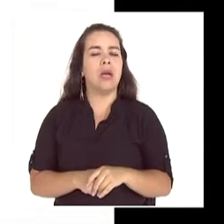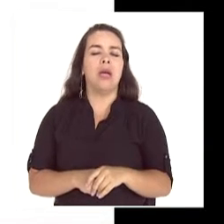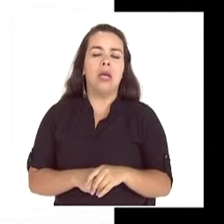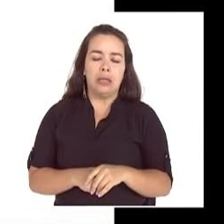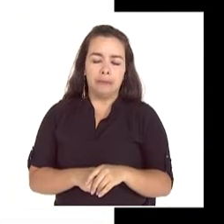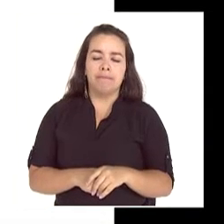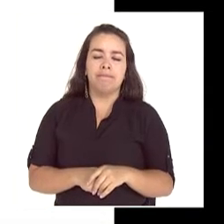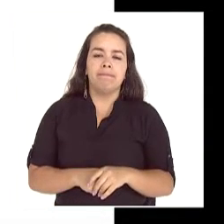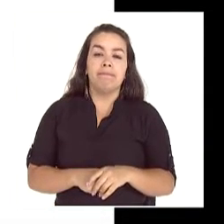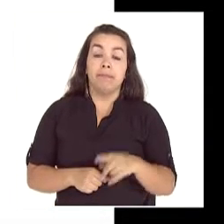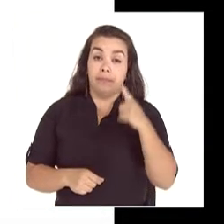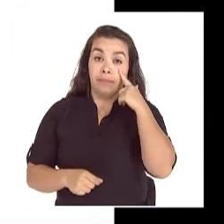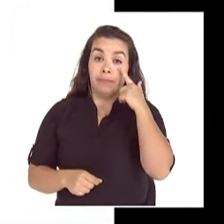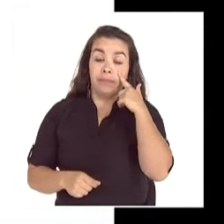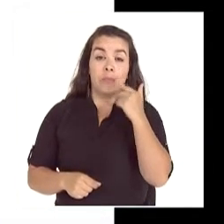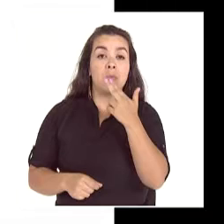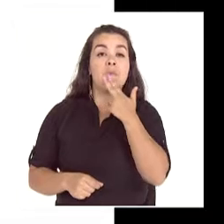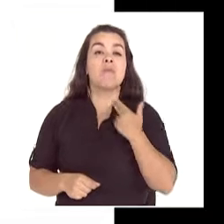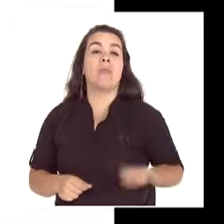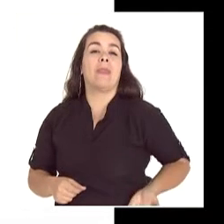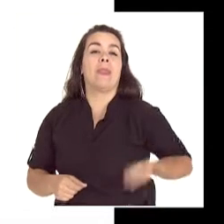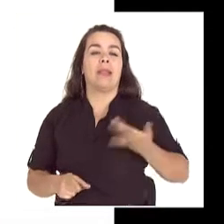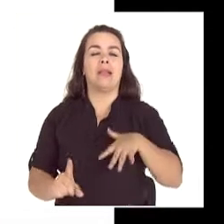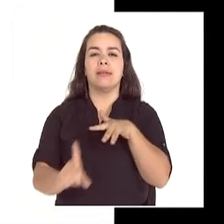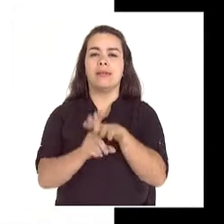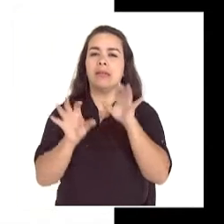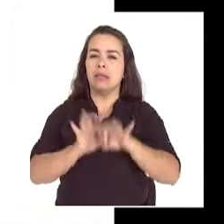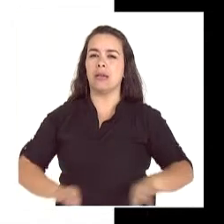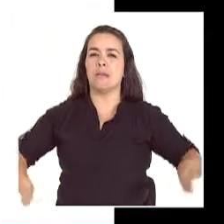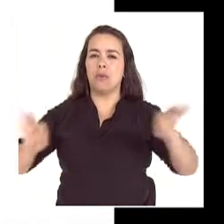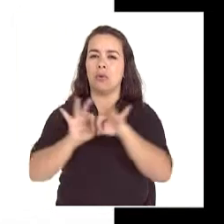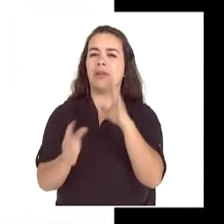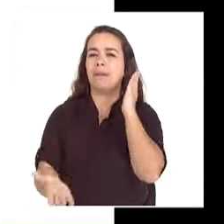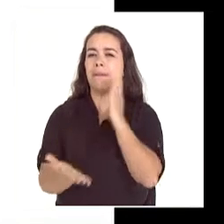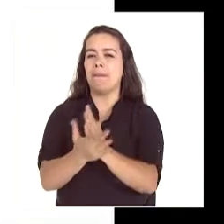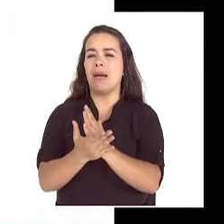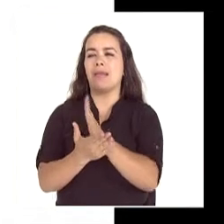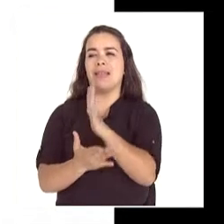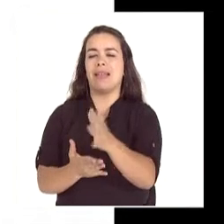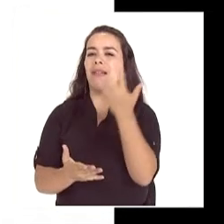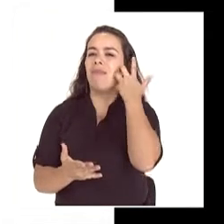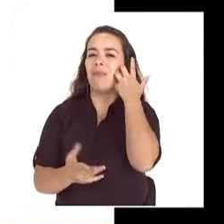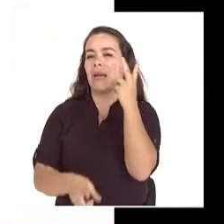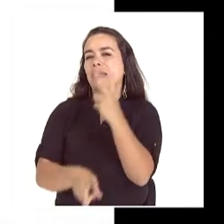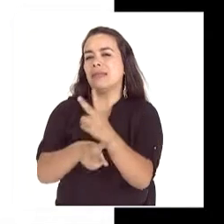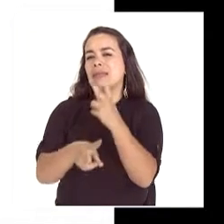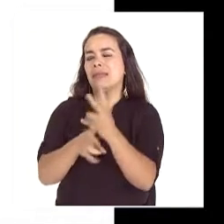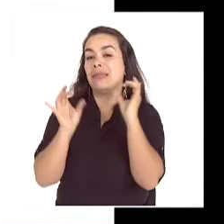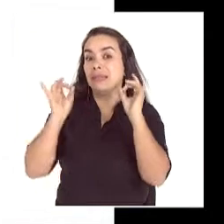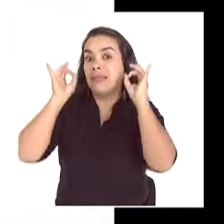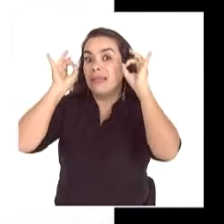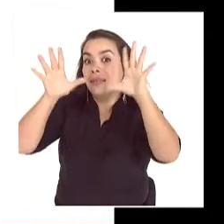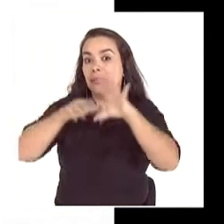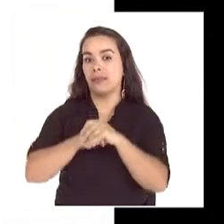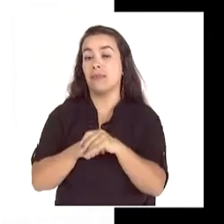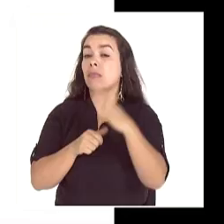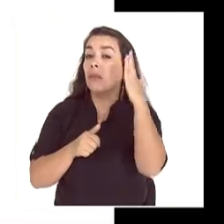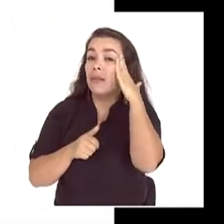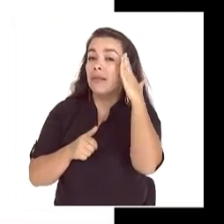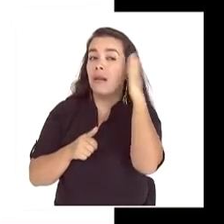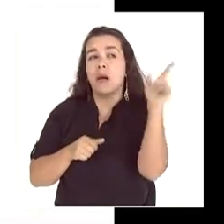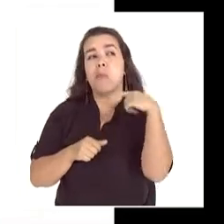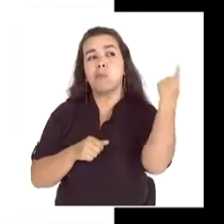bastante importante como factor de riesgo de enfermedad cardiovascular y así como la